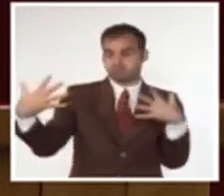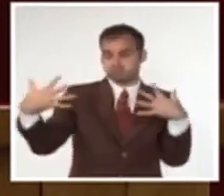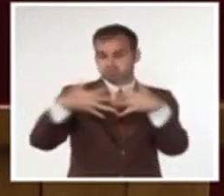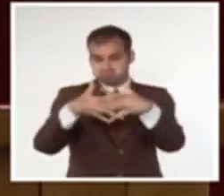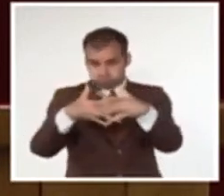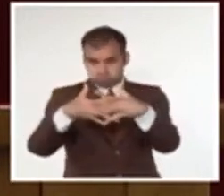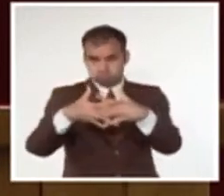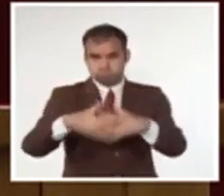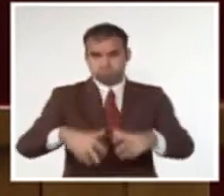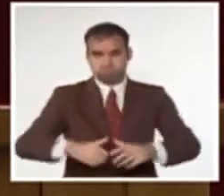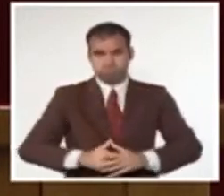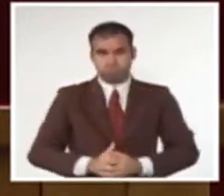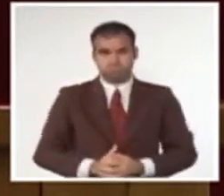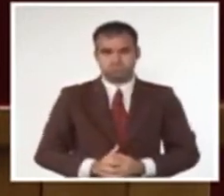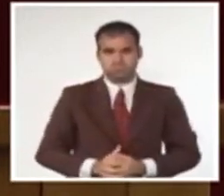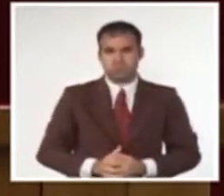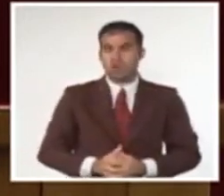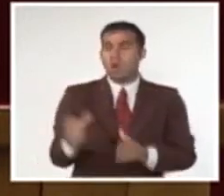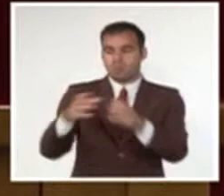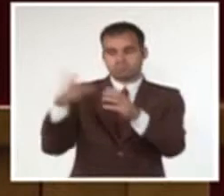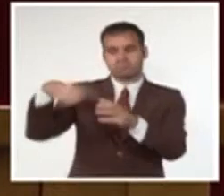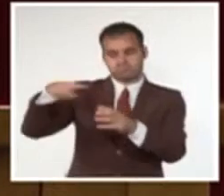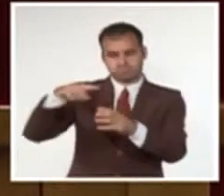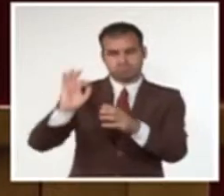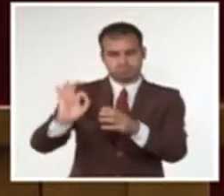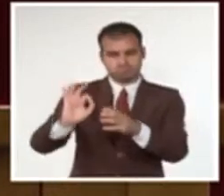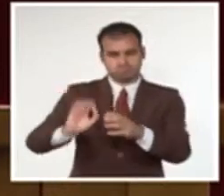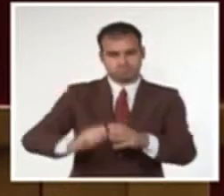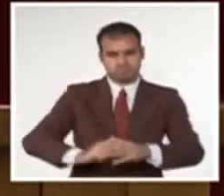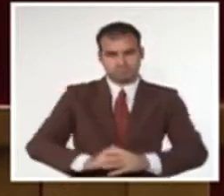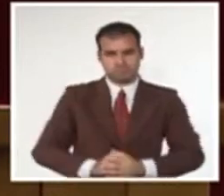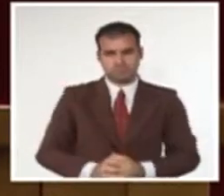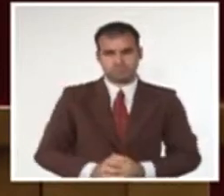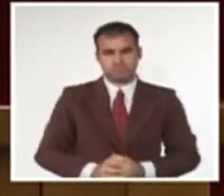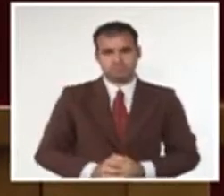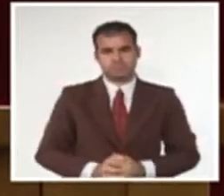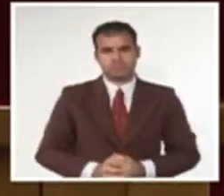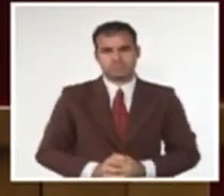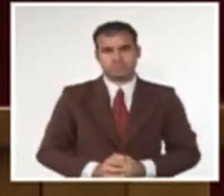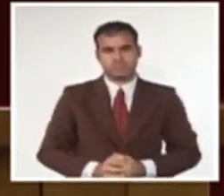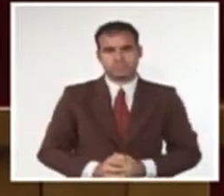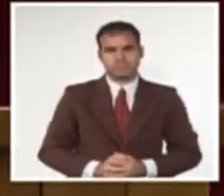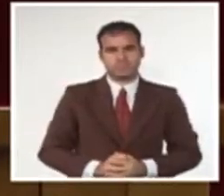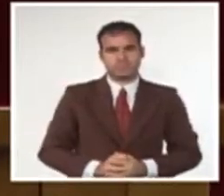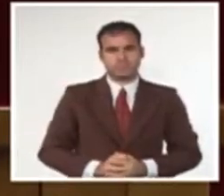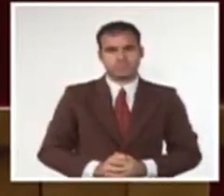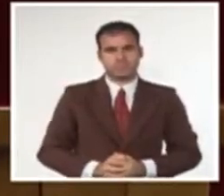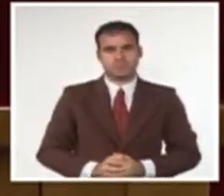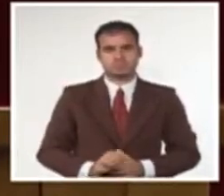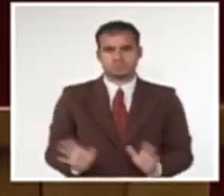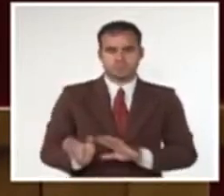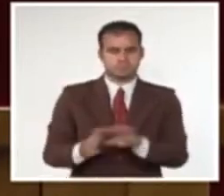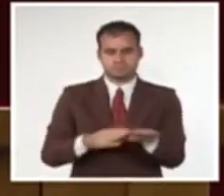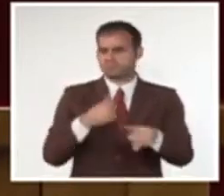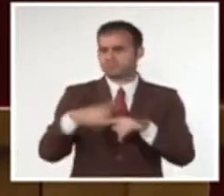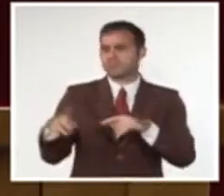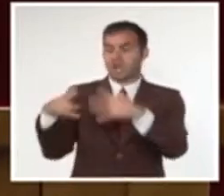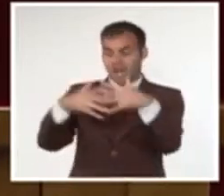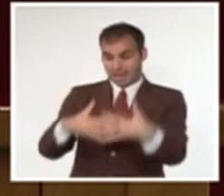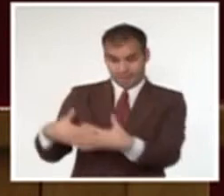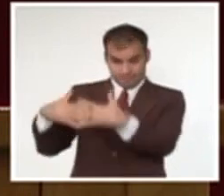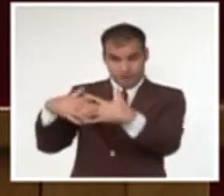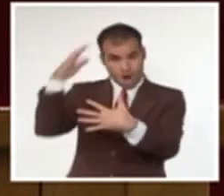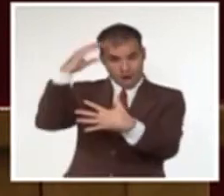fomentamos con esa agrupación emergente. El gobierno de los Estados Unidos ha